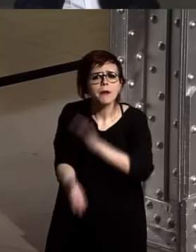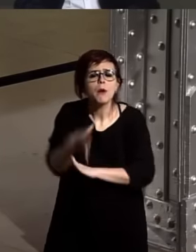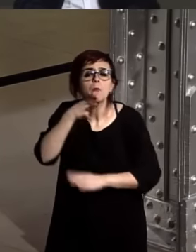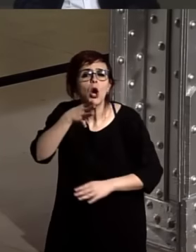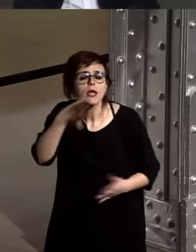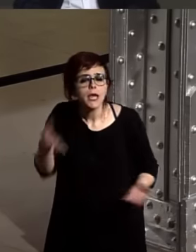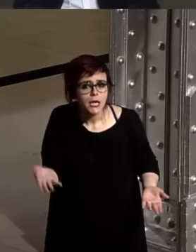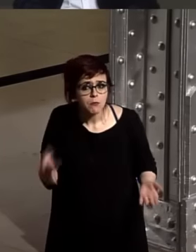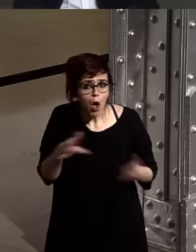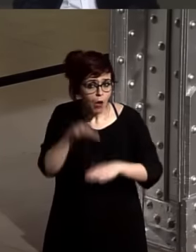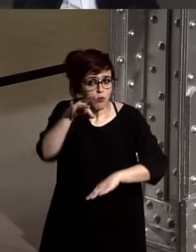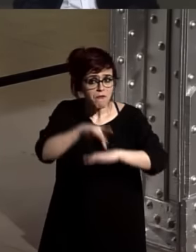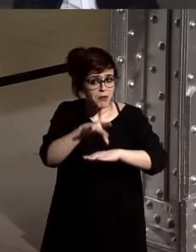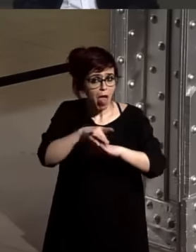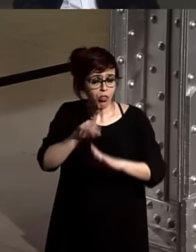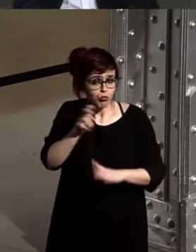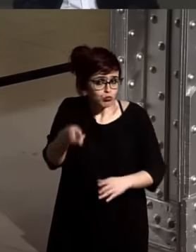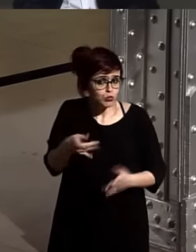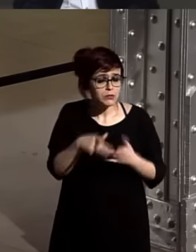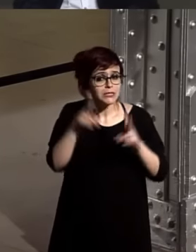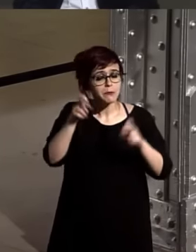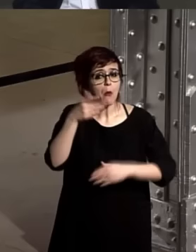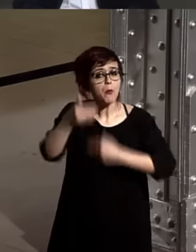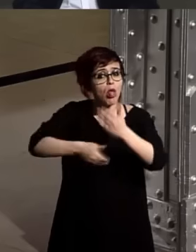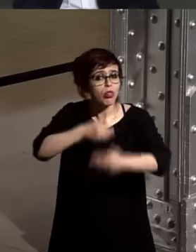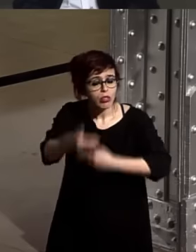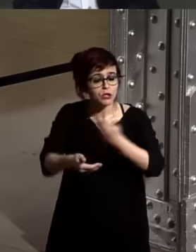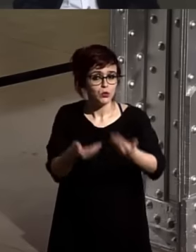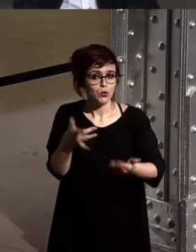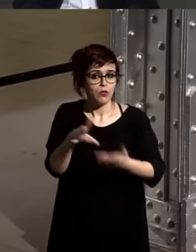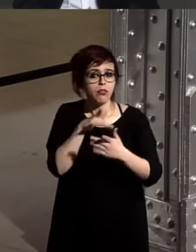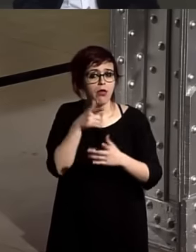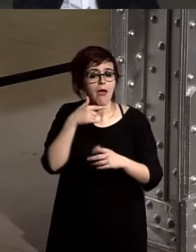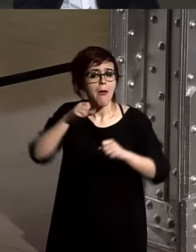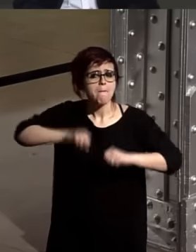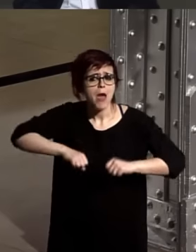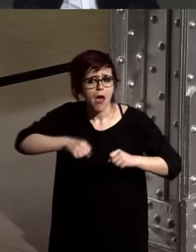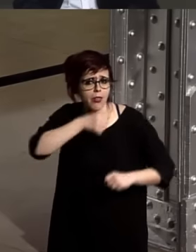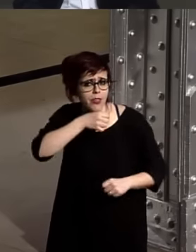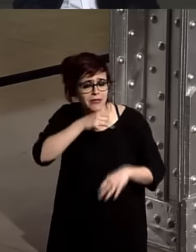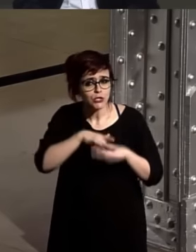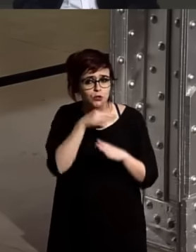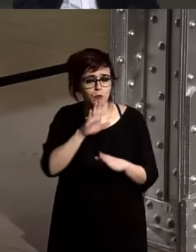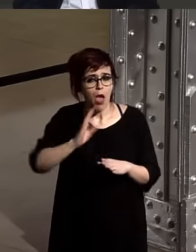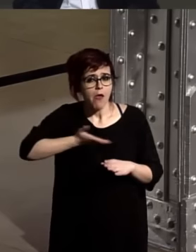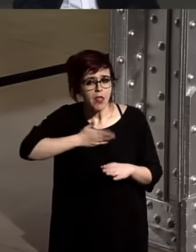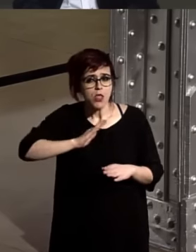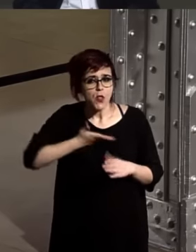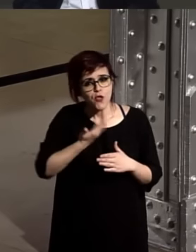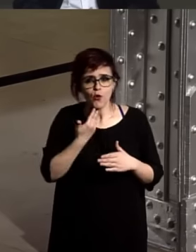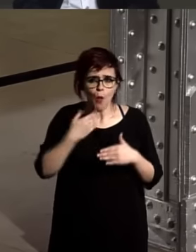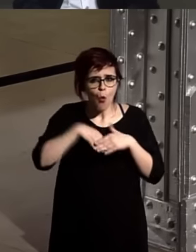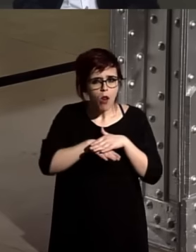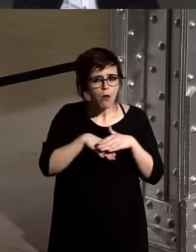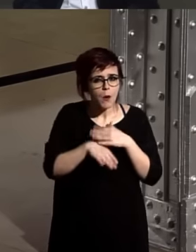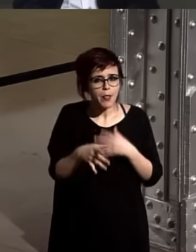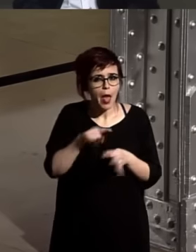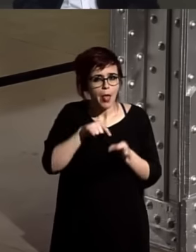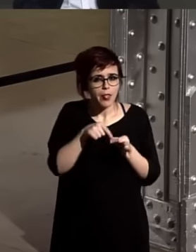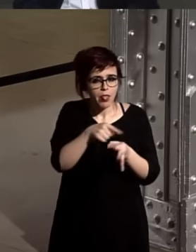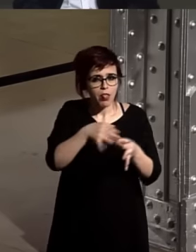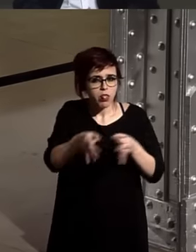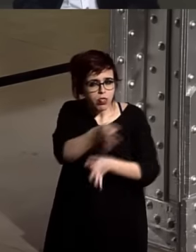es sino que otra enfermedad más asociada a este proceso de de de envejecimiento y acumulación del daño y intentar entenderlo desde el